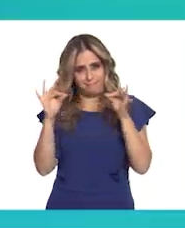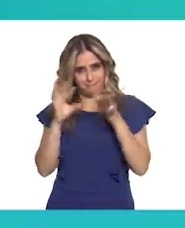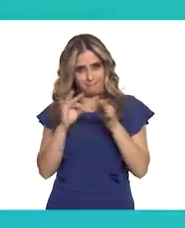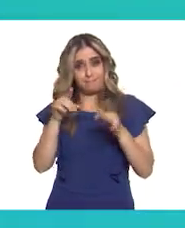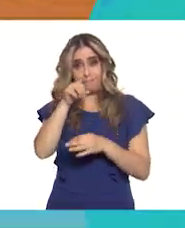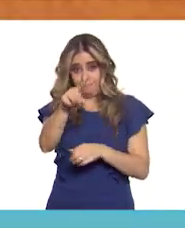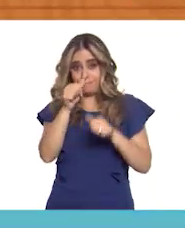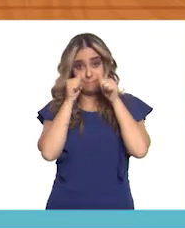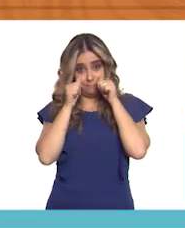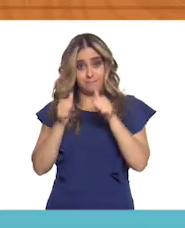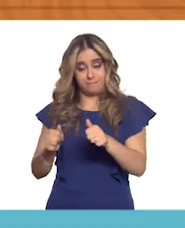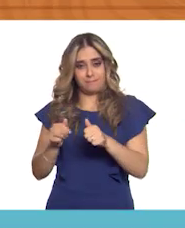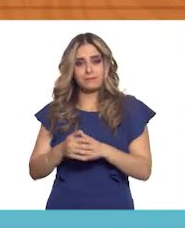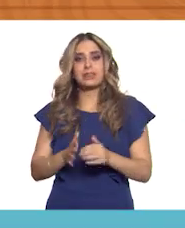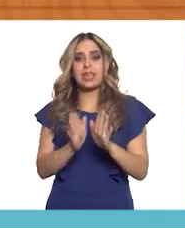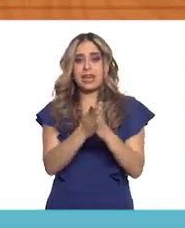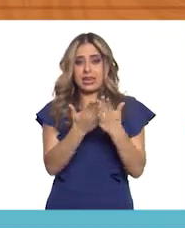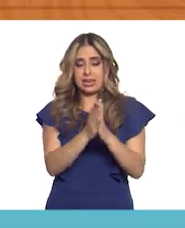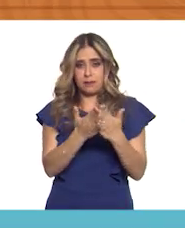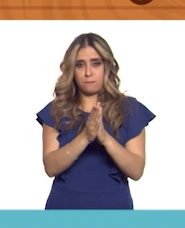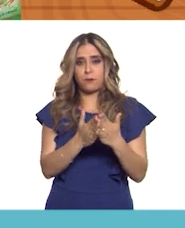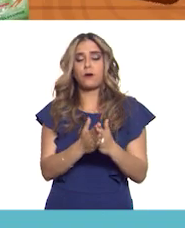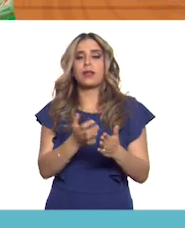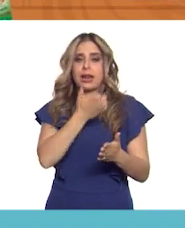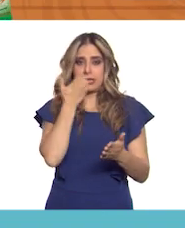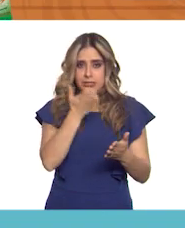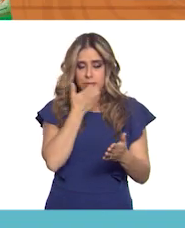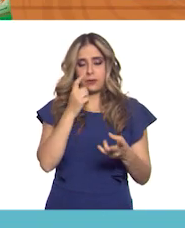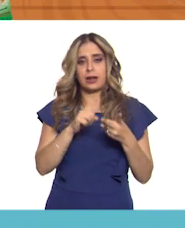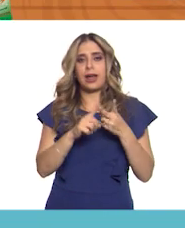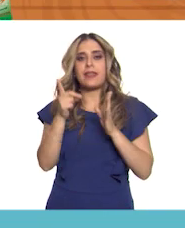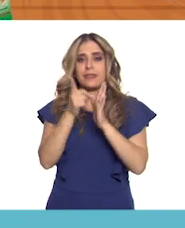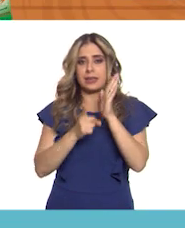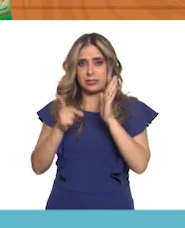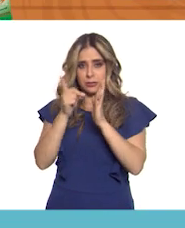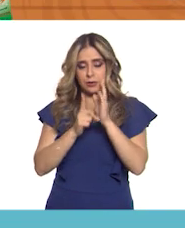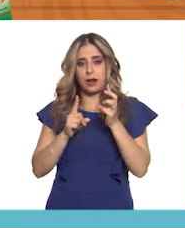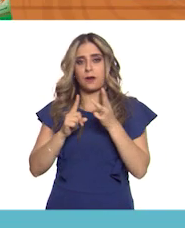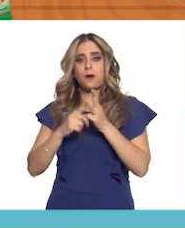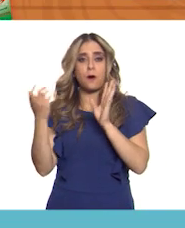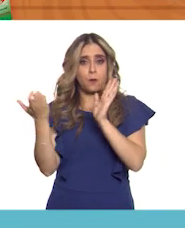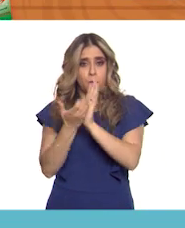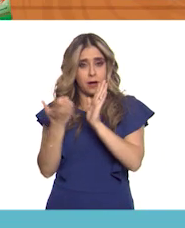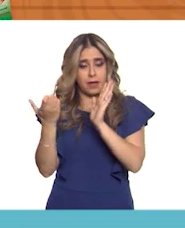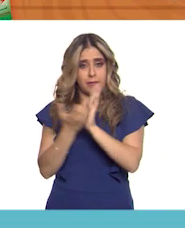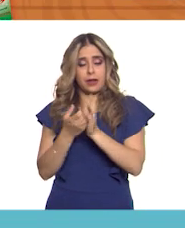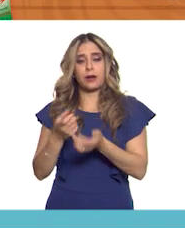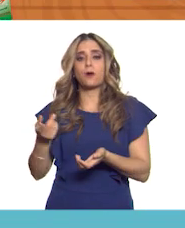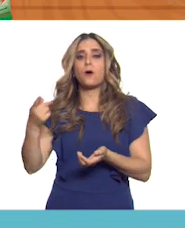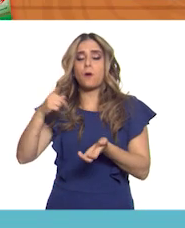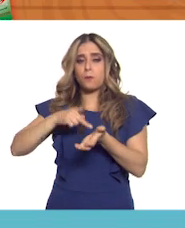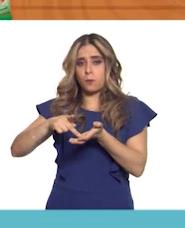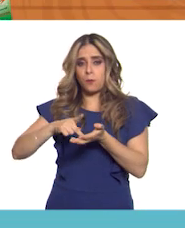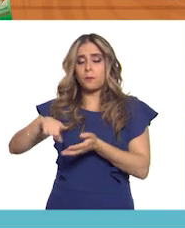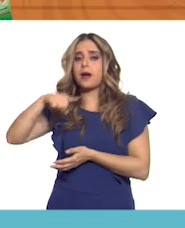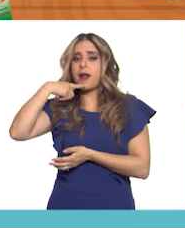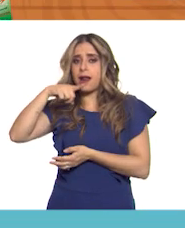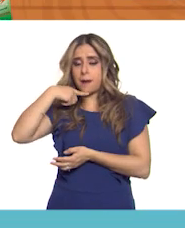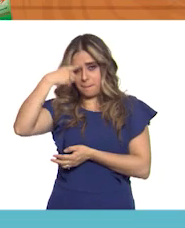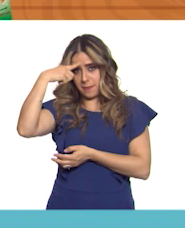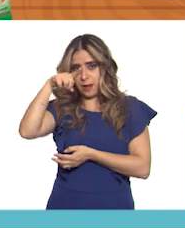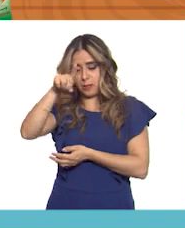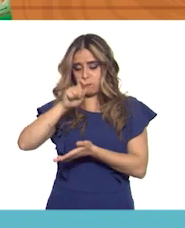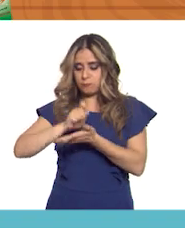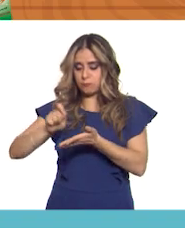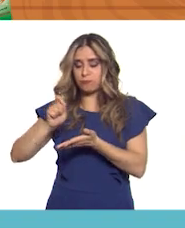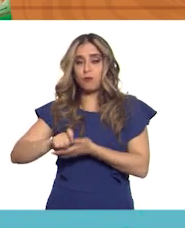casa pongan mucha atención. Libro de texto, diccionario, cuaderno y lápiz o pluma para tomar nota. Muy